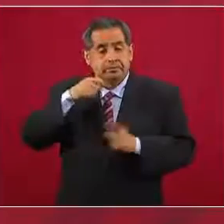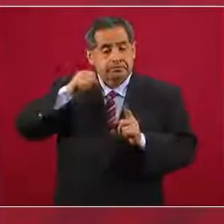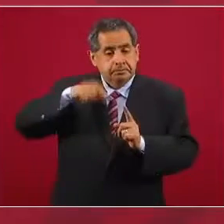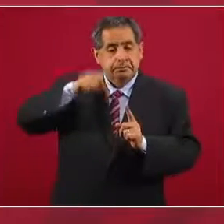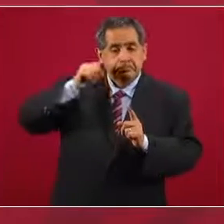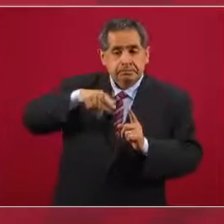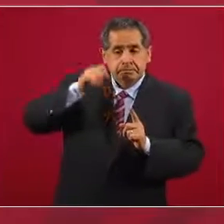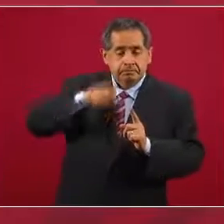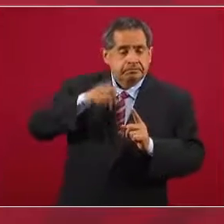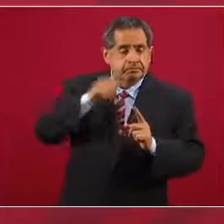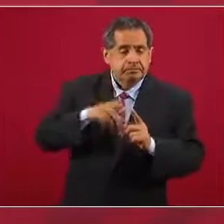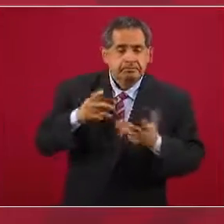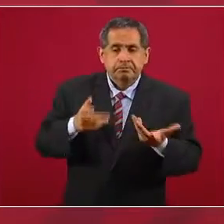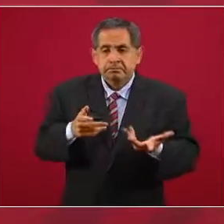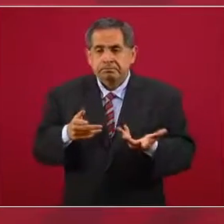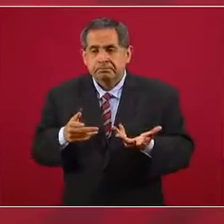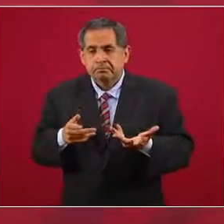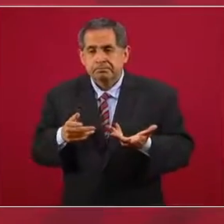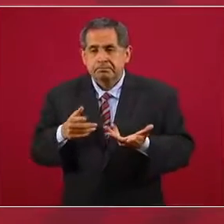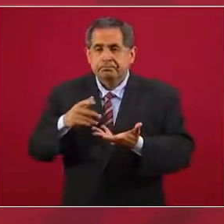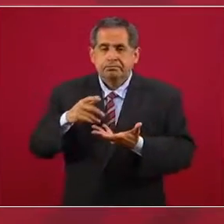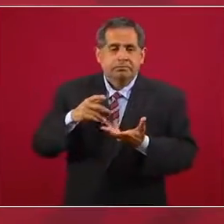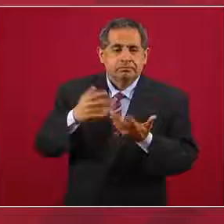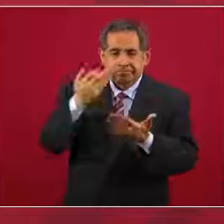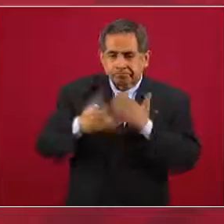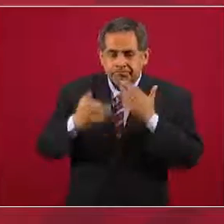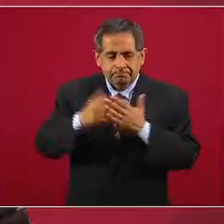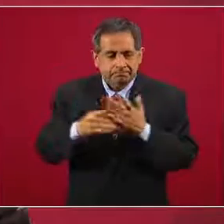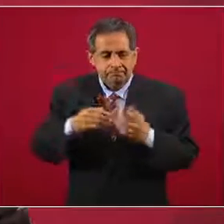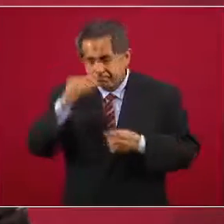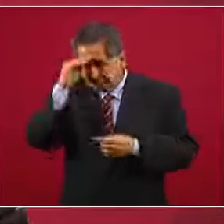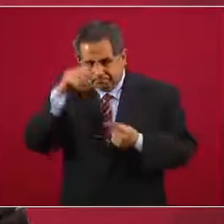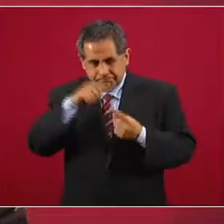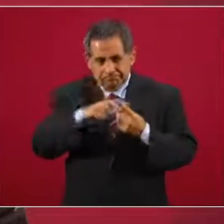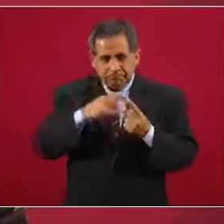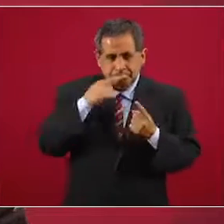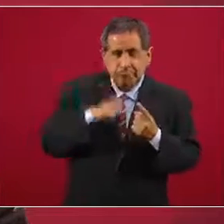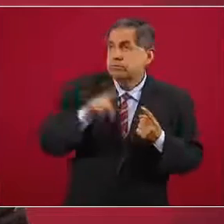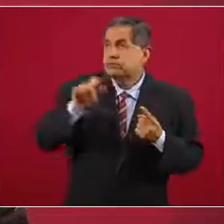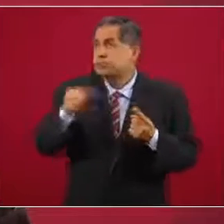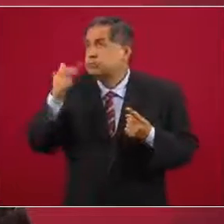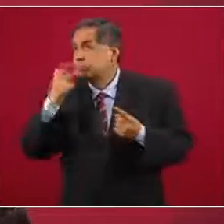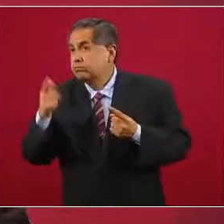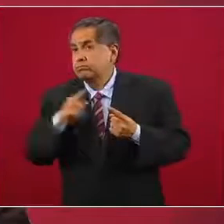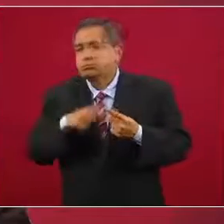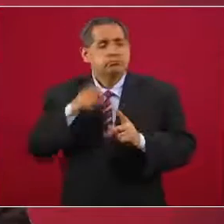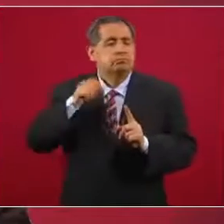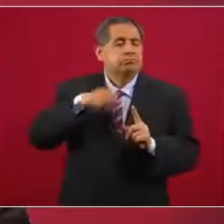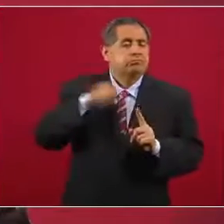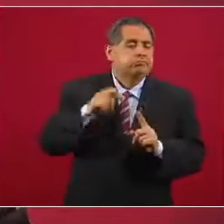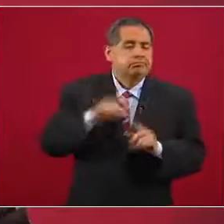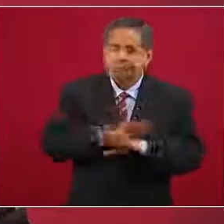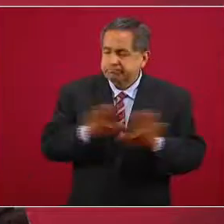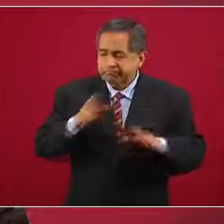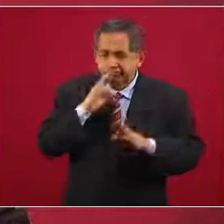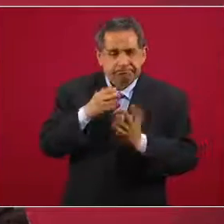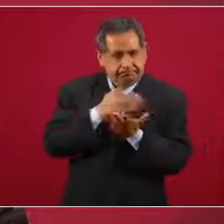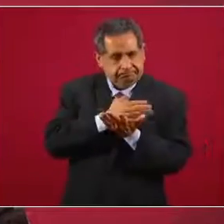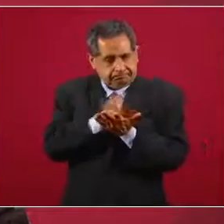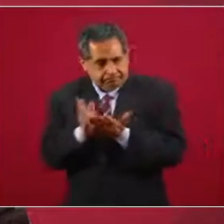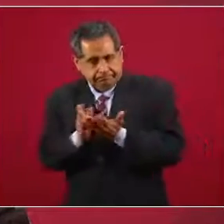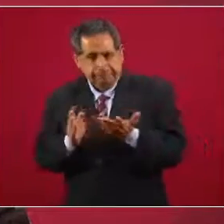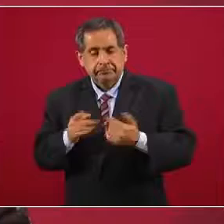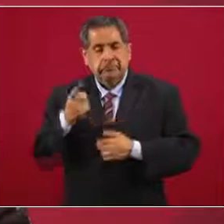mismo medicamento y se compraba sin esa reflexión y de esa actualización. Tomando en cuenta este